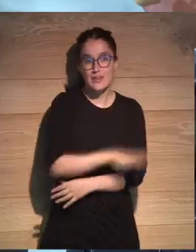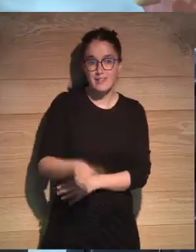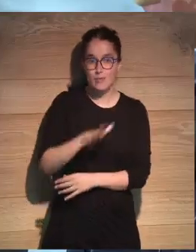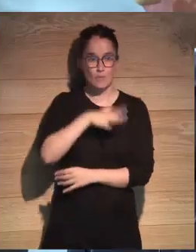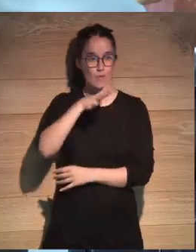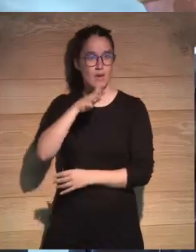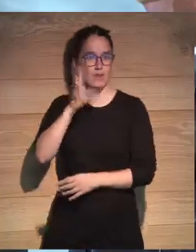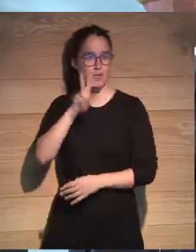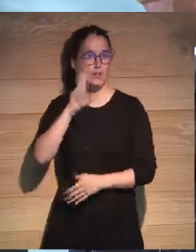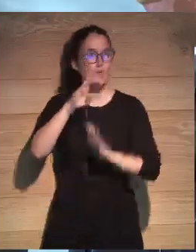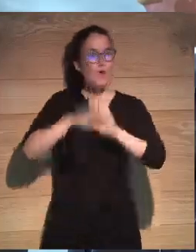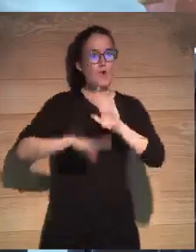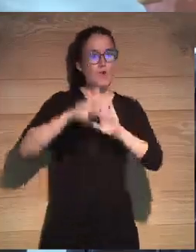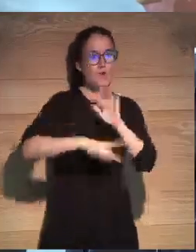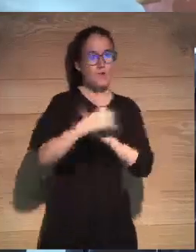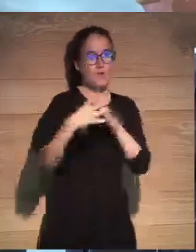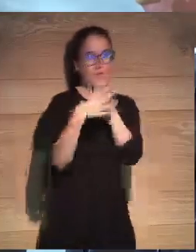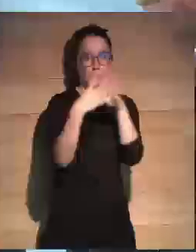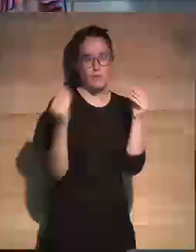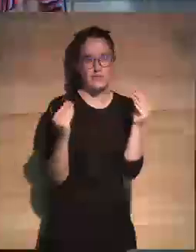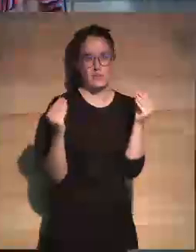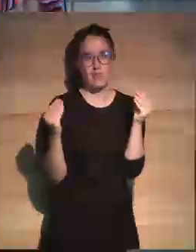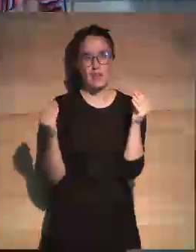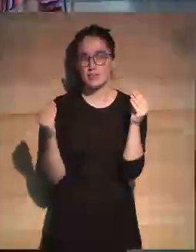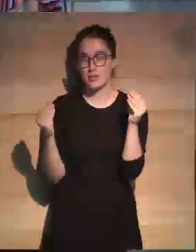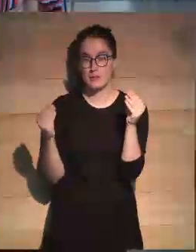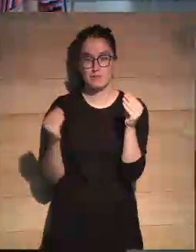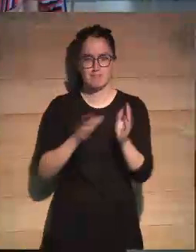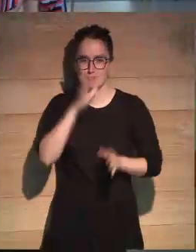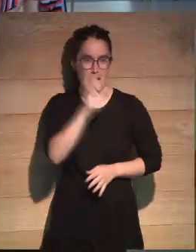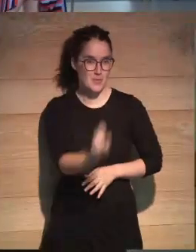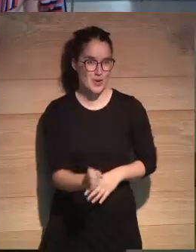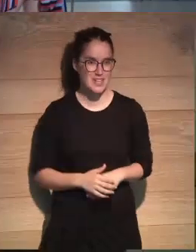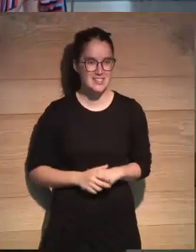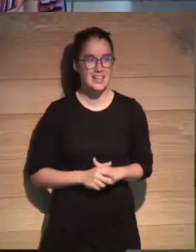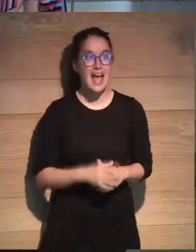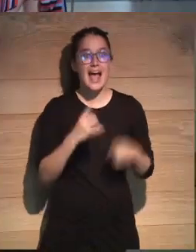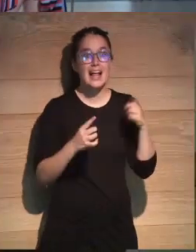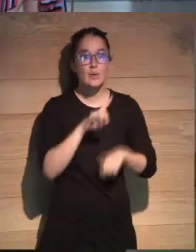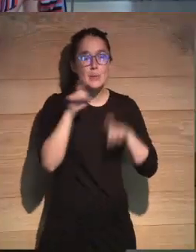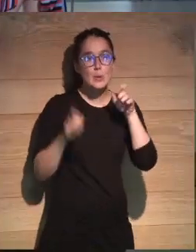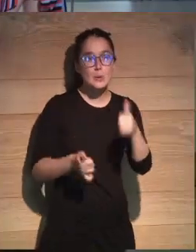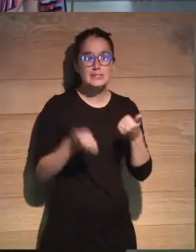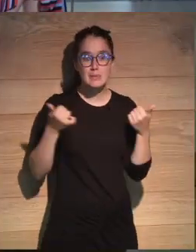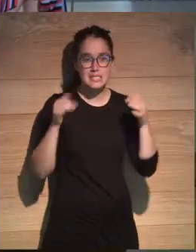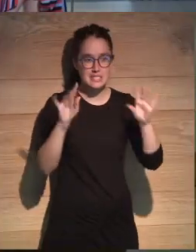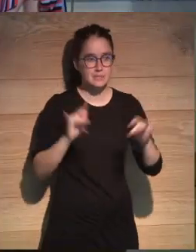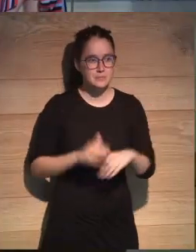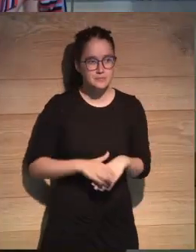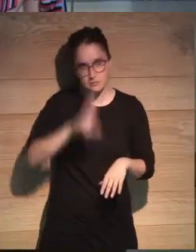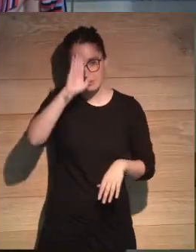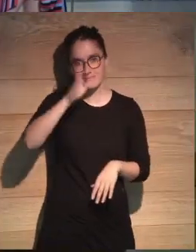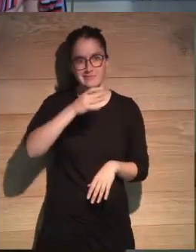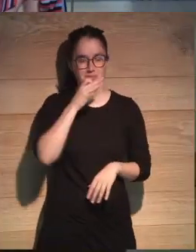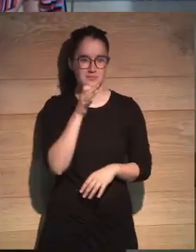porque he visto las programaciones de algunas universidades y la verdad es que son estupendas. ¿Alguien más tenía...? Sí, buenas